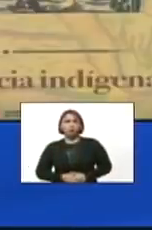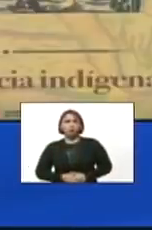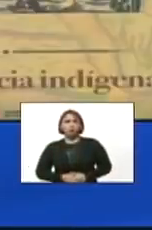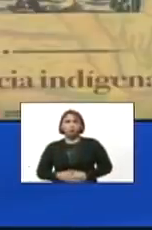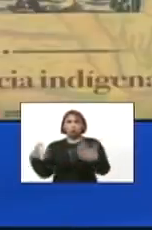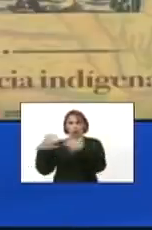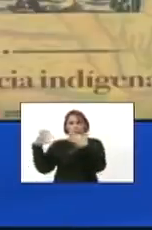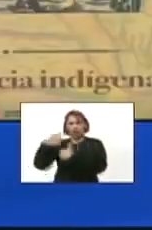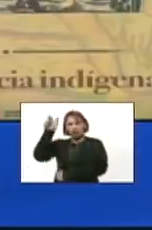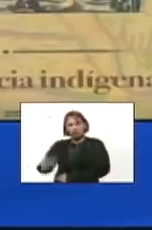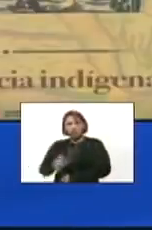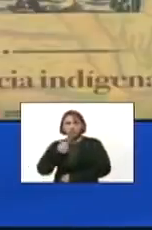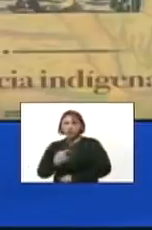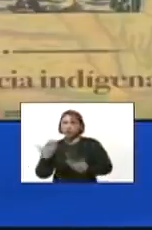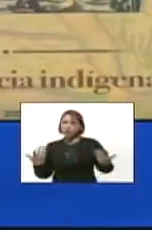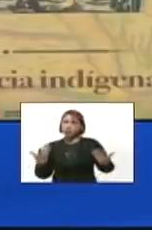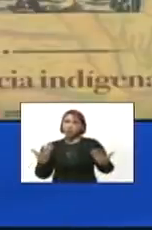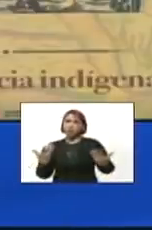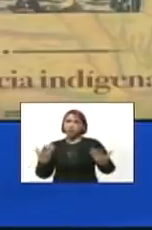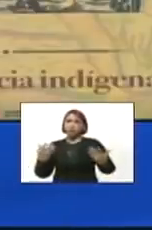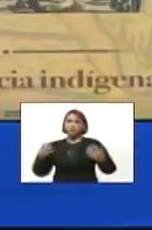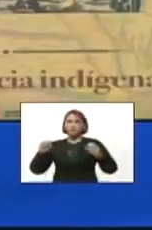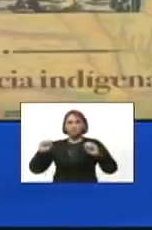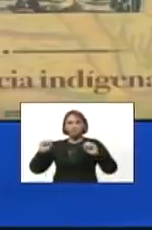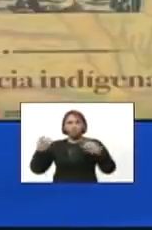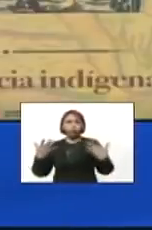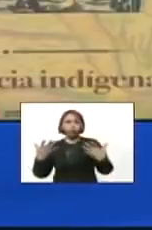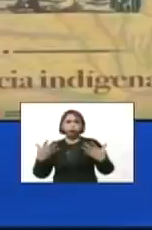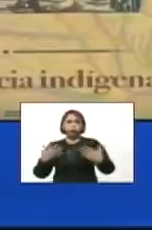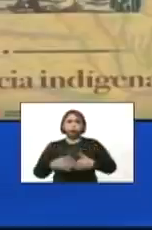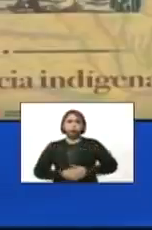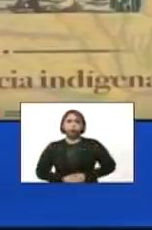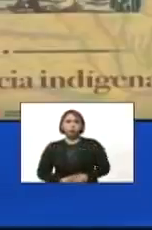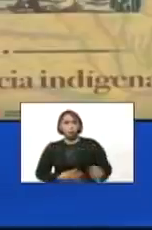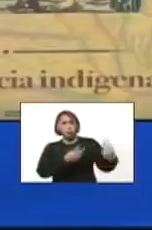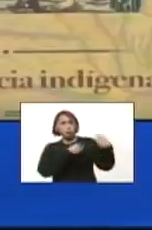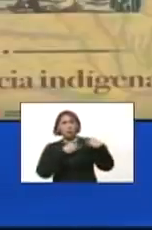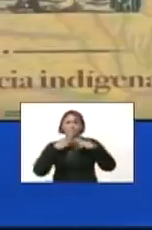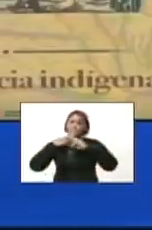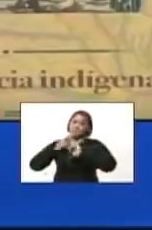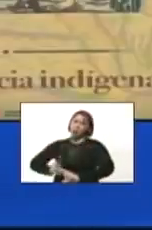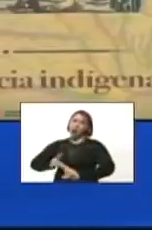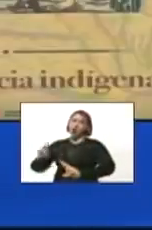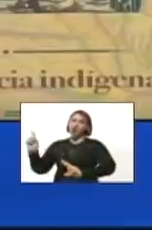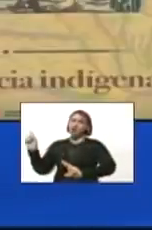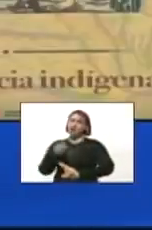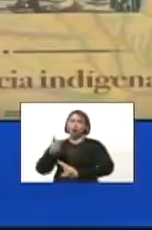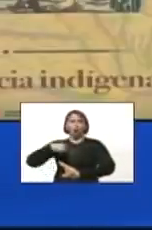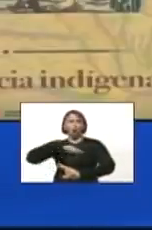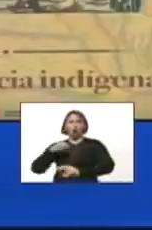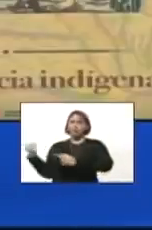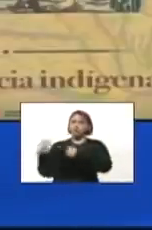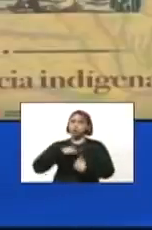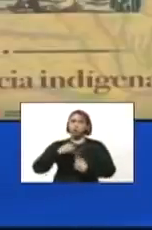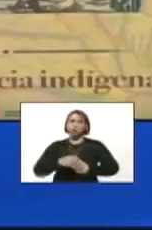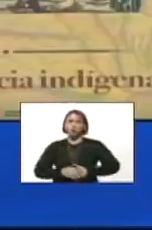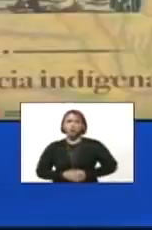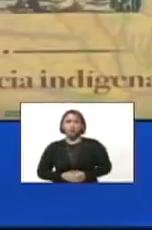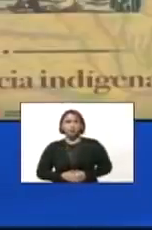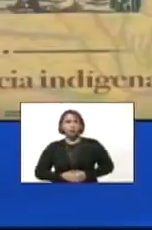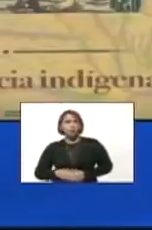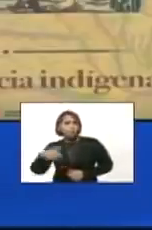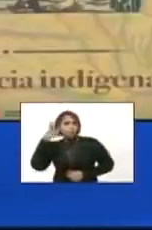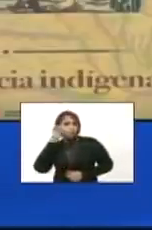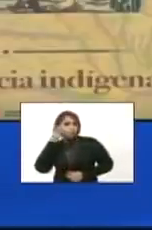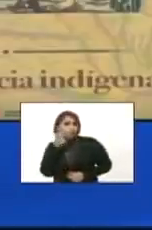el guerrero dice, vencidos, vencidos. Y el piache le responde, no hemos sido vencidos.